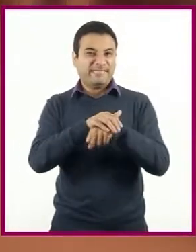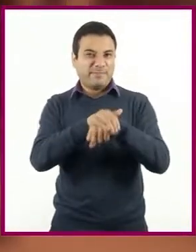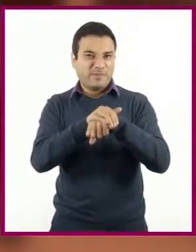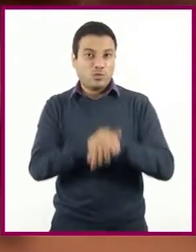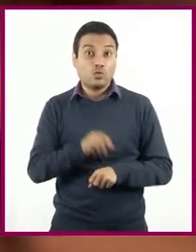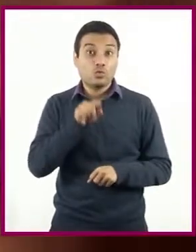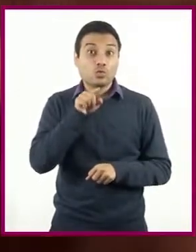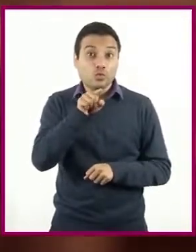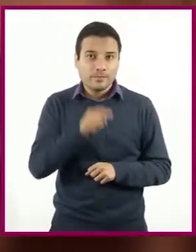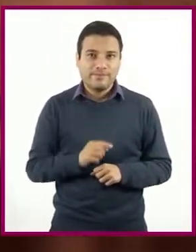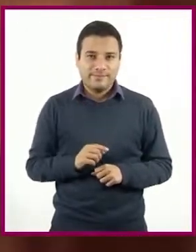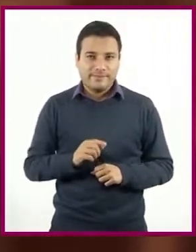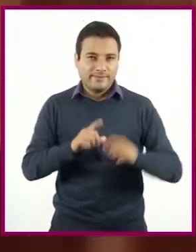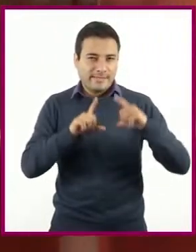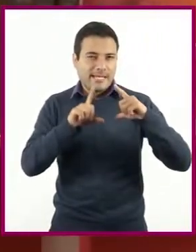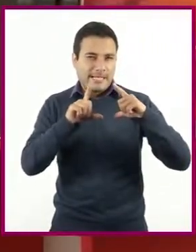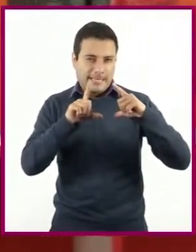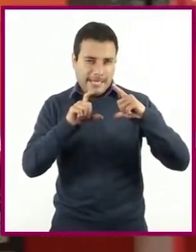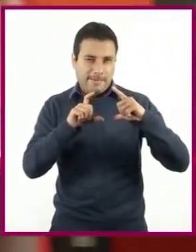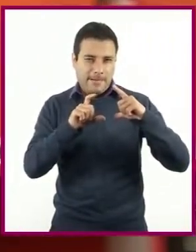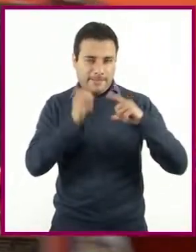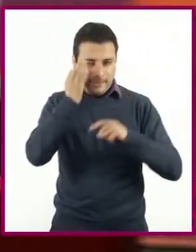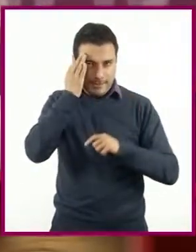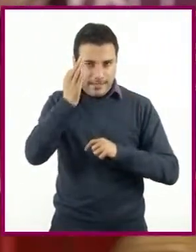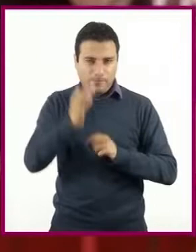del tiempo, por favor.